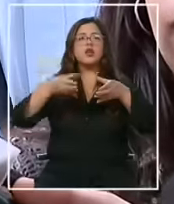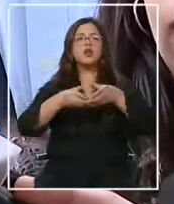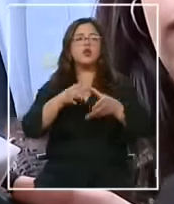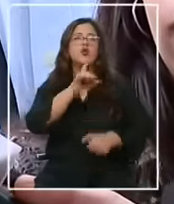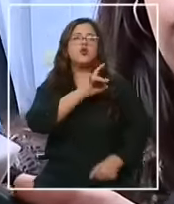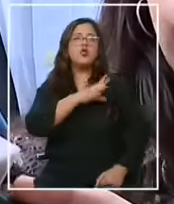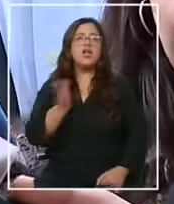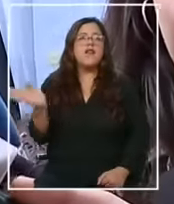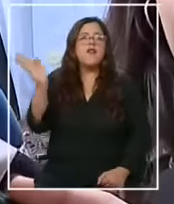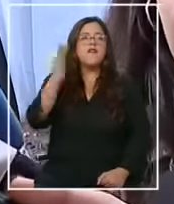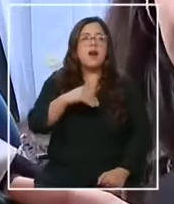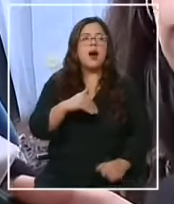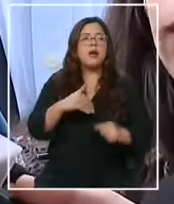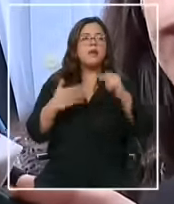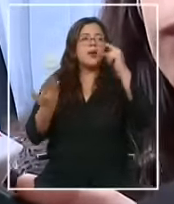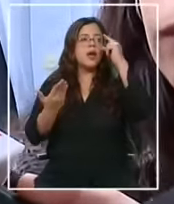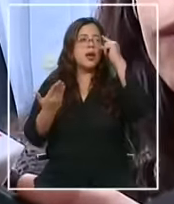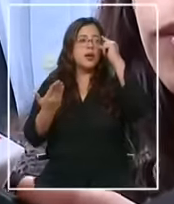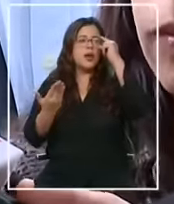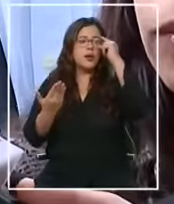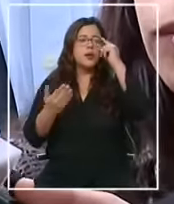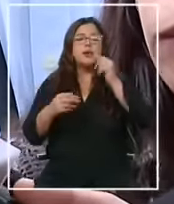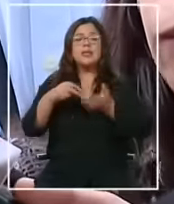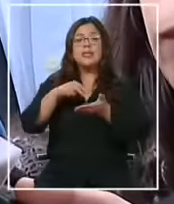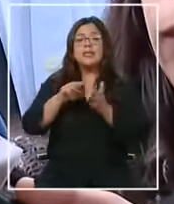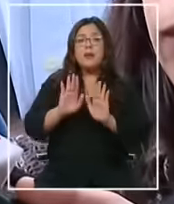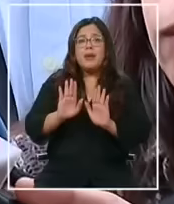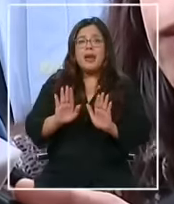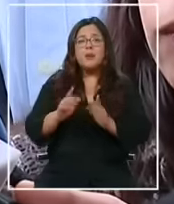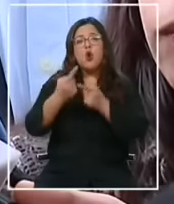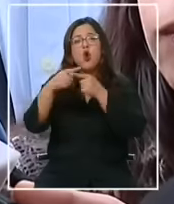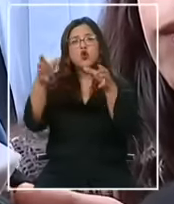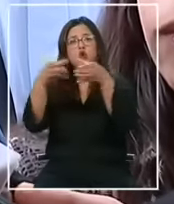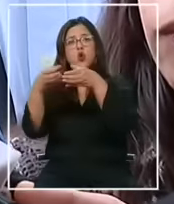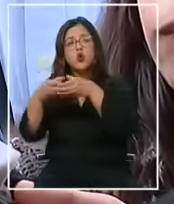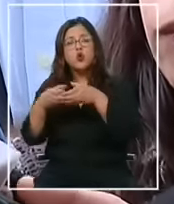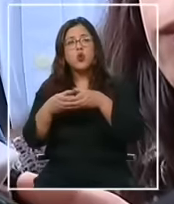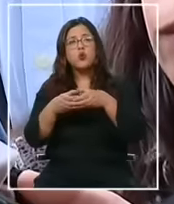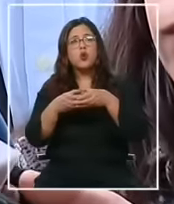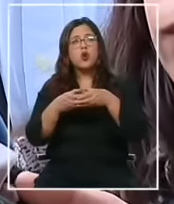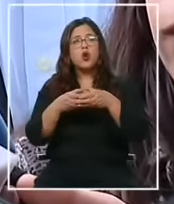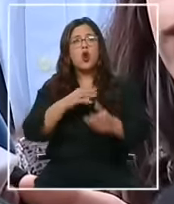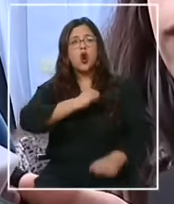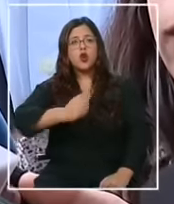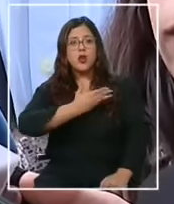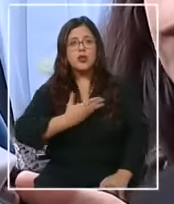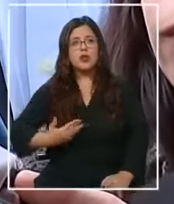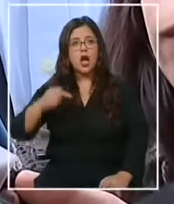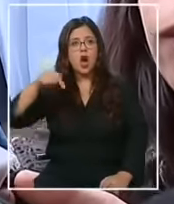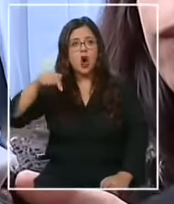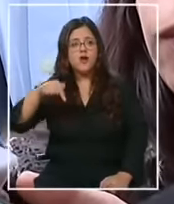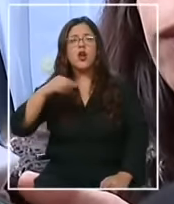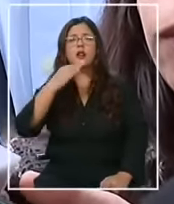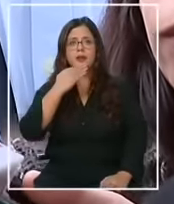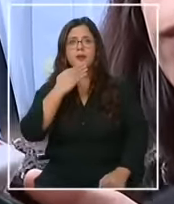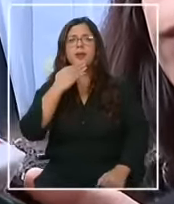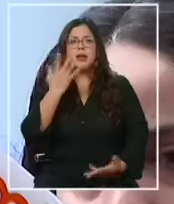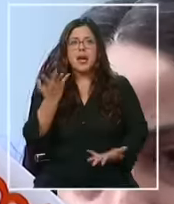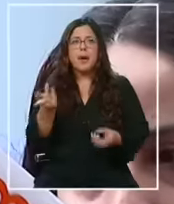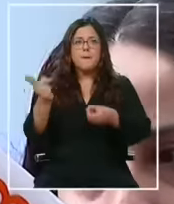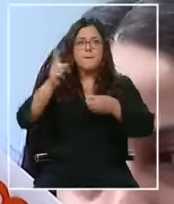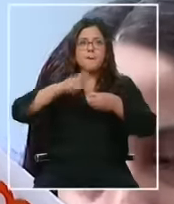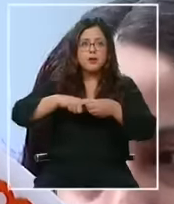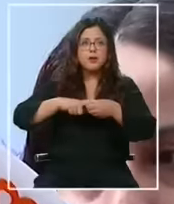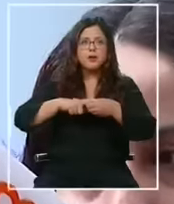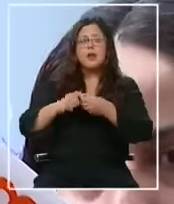Vamos en una primera instancia. Esperamos que otros partidos opositores a este gobierno se sumen a esta cruzada.